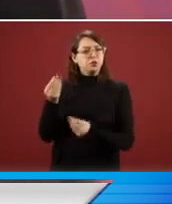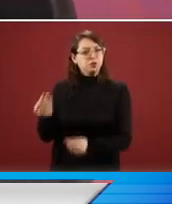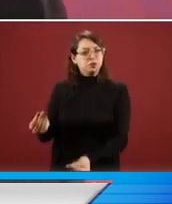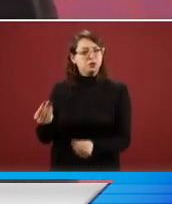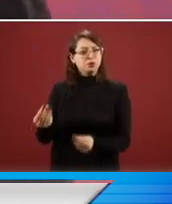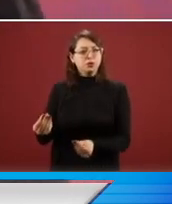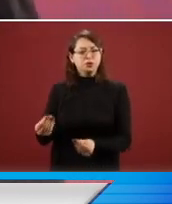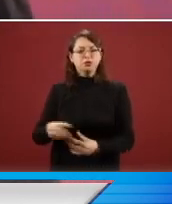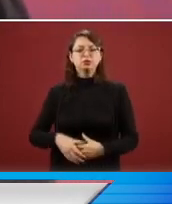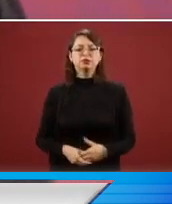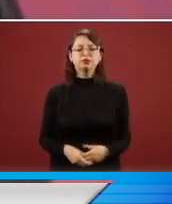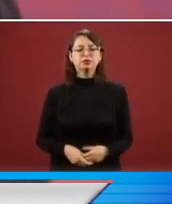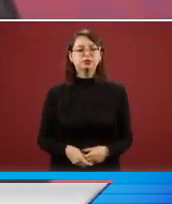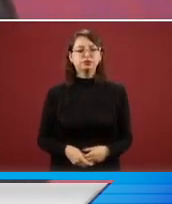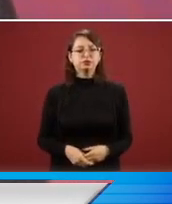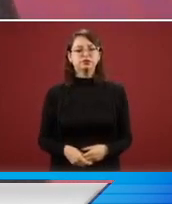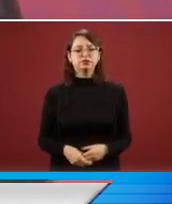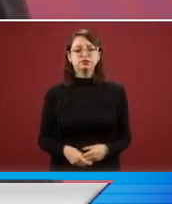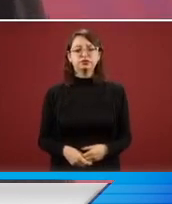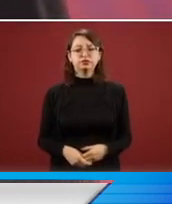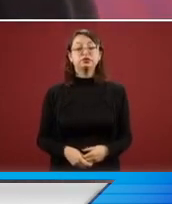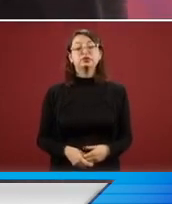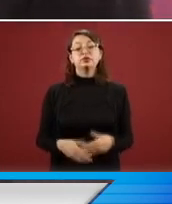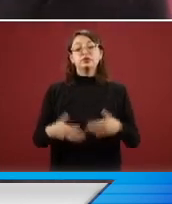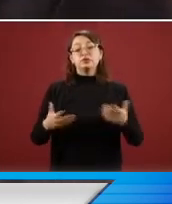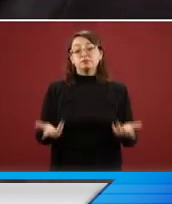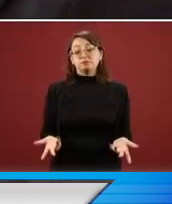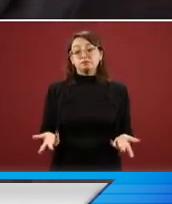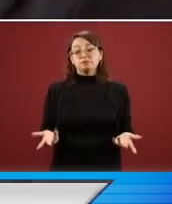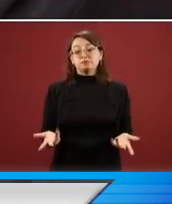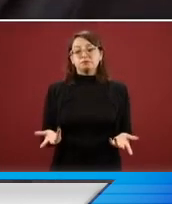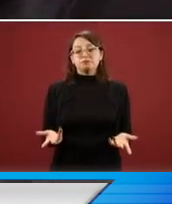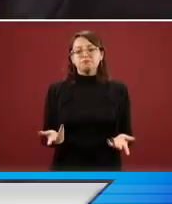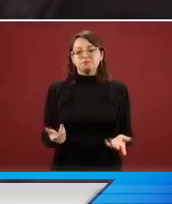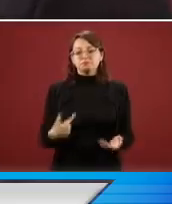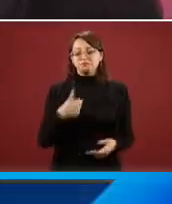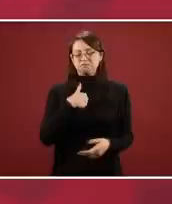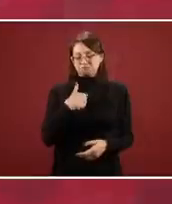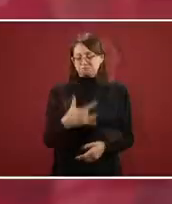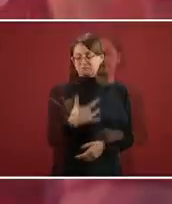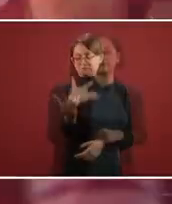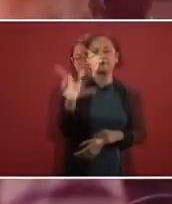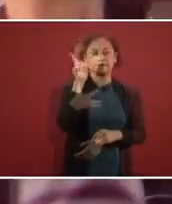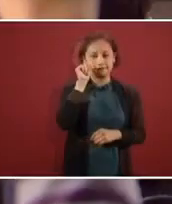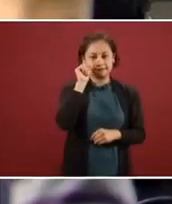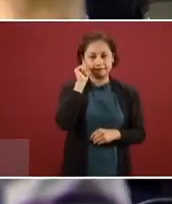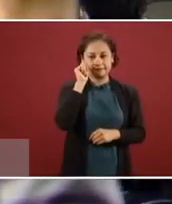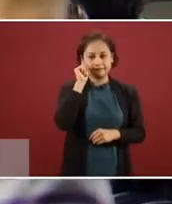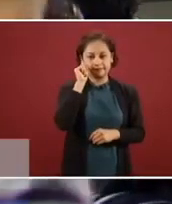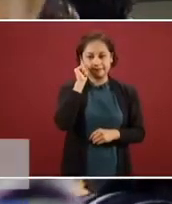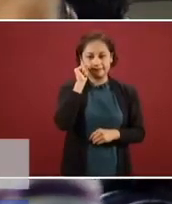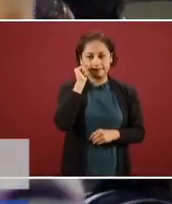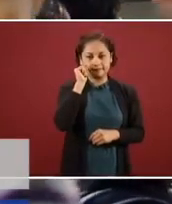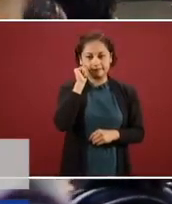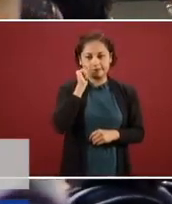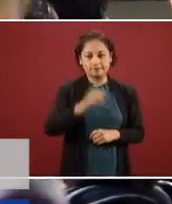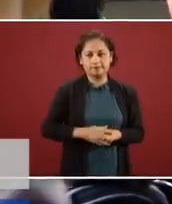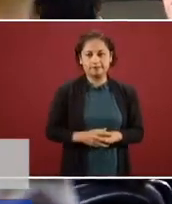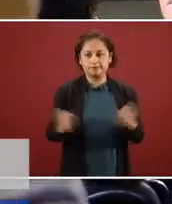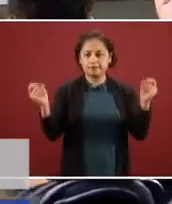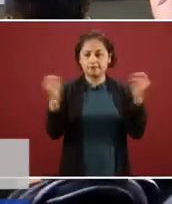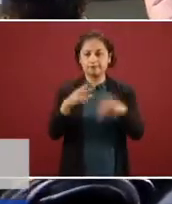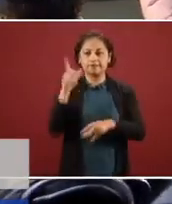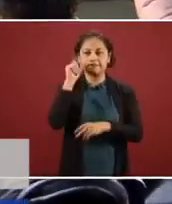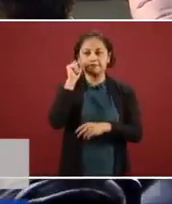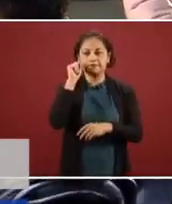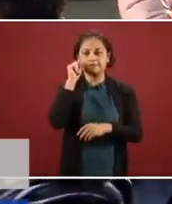todos los recursos para iniciar este año y se incrementa el presupuesto en 40,000 millones de pesos. Mañana nos vemos. Que